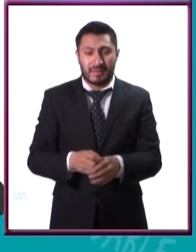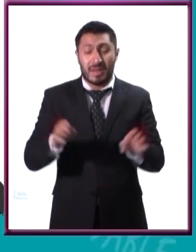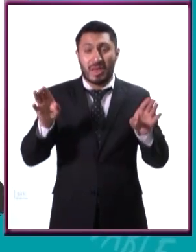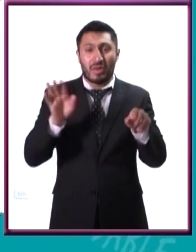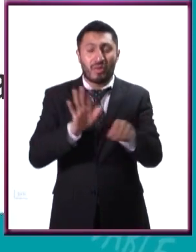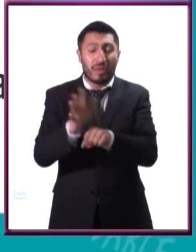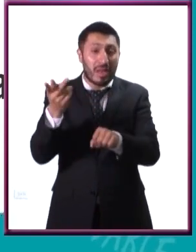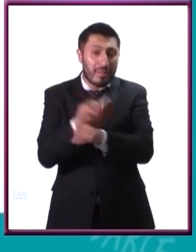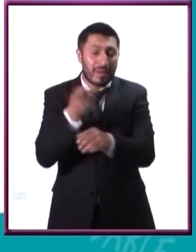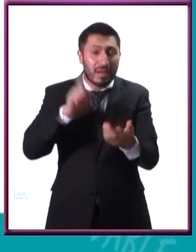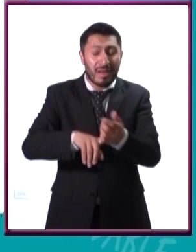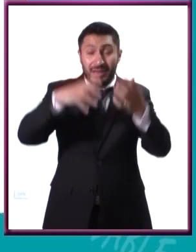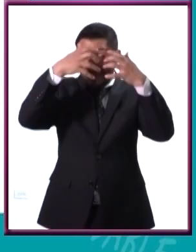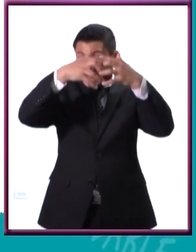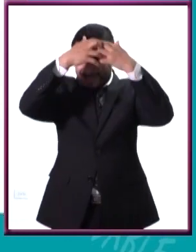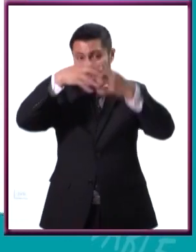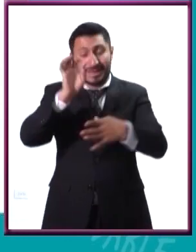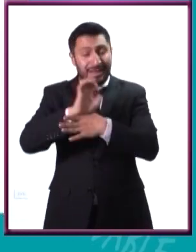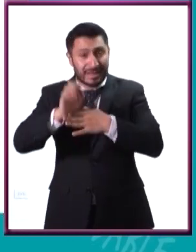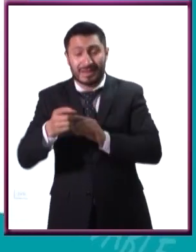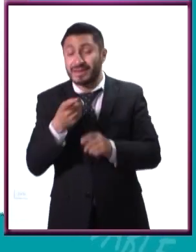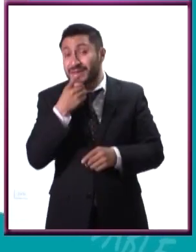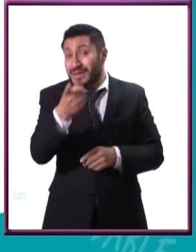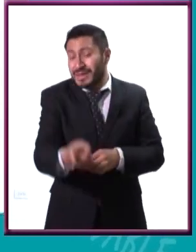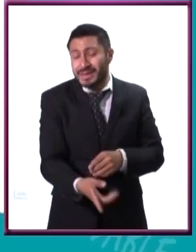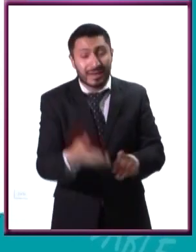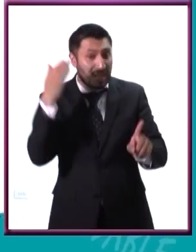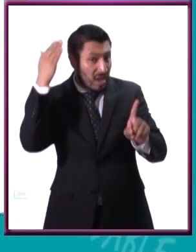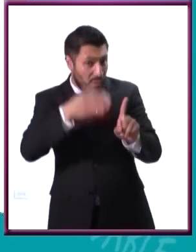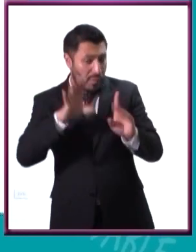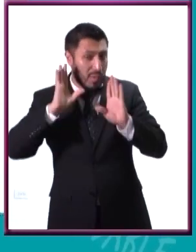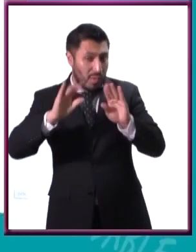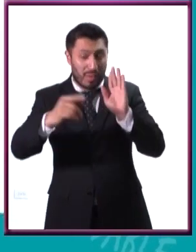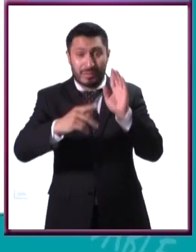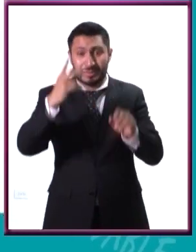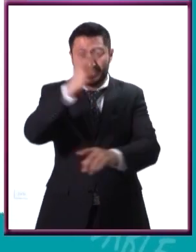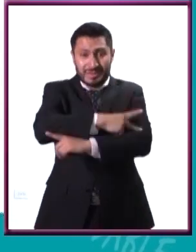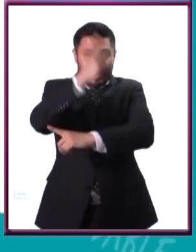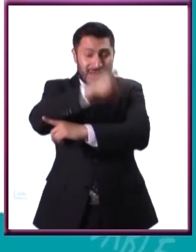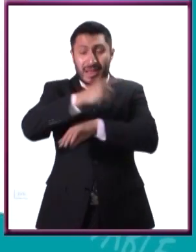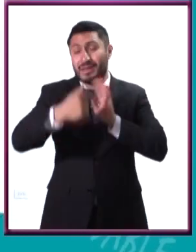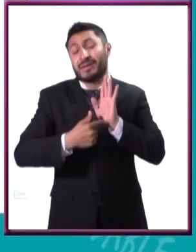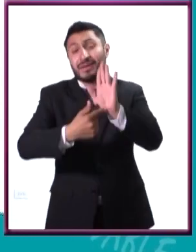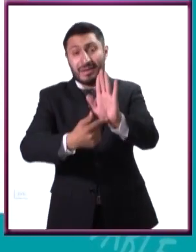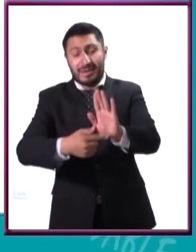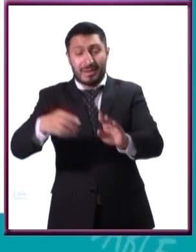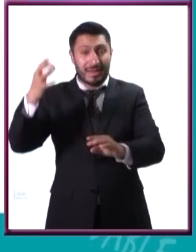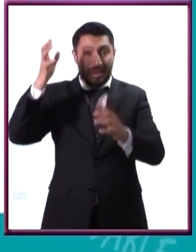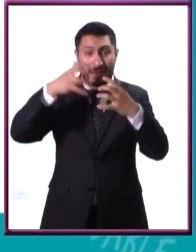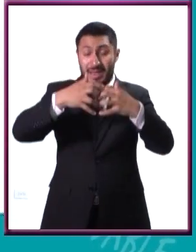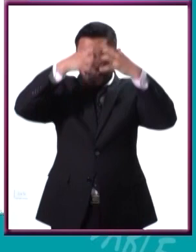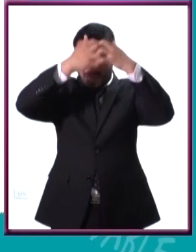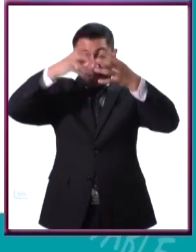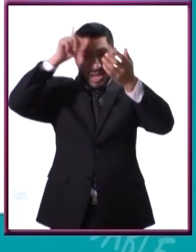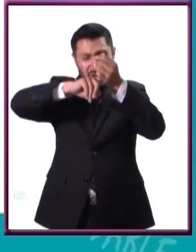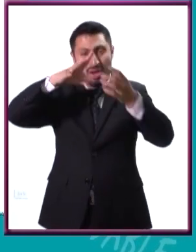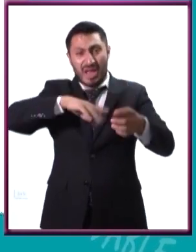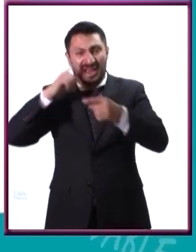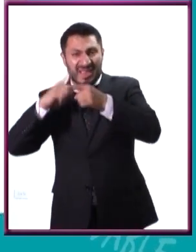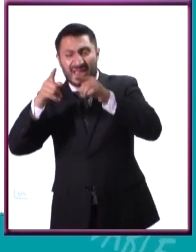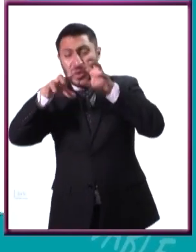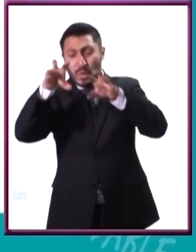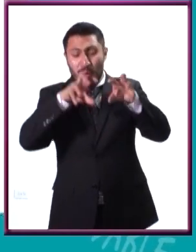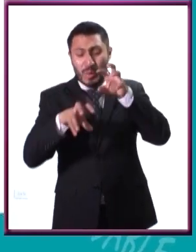el procesamiento cerebral. Entonces, lo que les quiero transmitir, y eso quiero enseñarles con imágenes, es que nuestro cerebro tiene